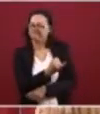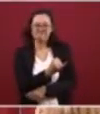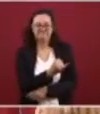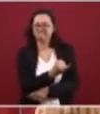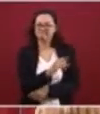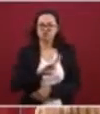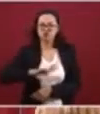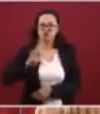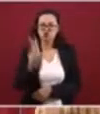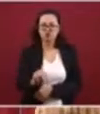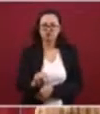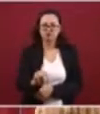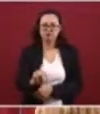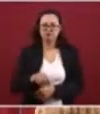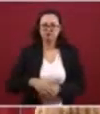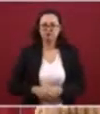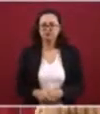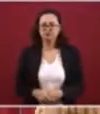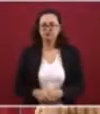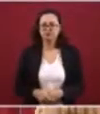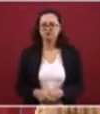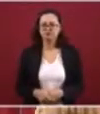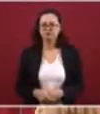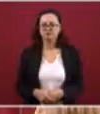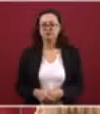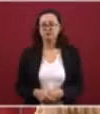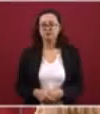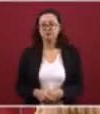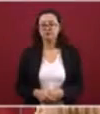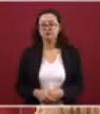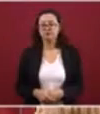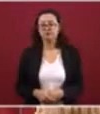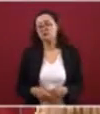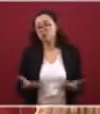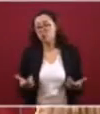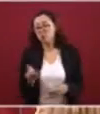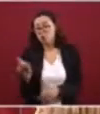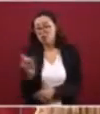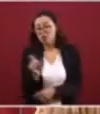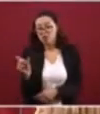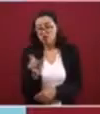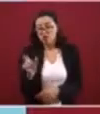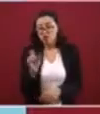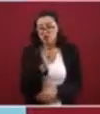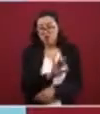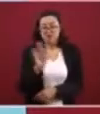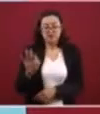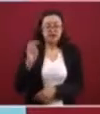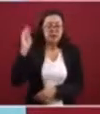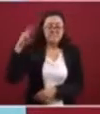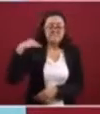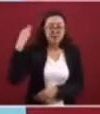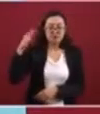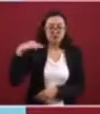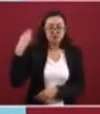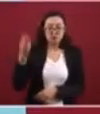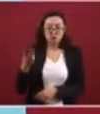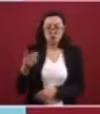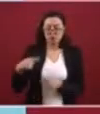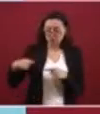Esto lo di a conocer en marzo del 19, pero ahora